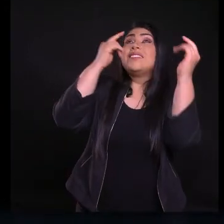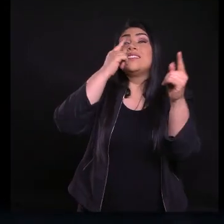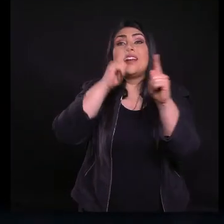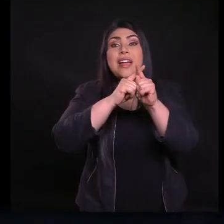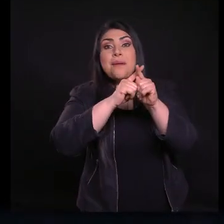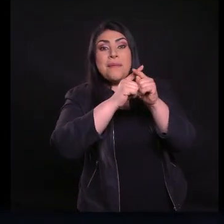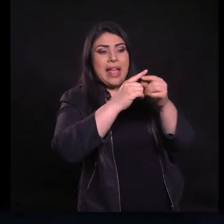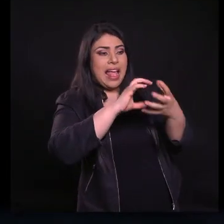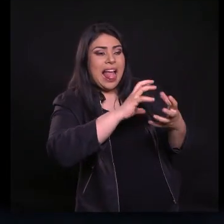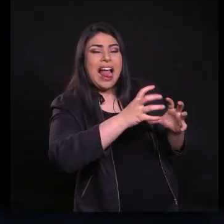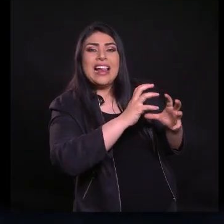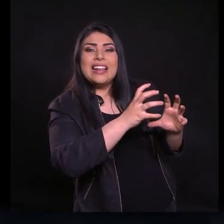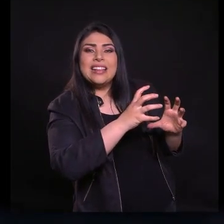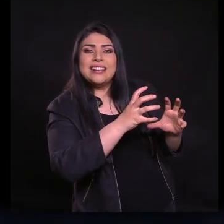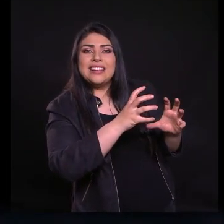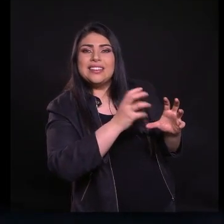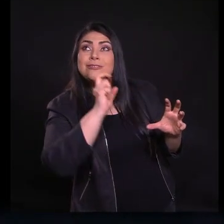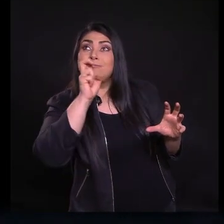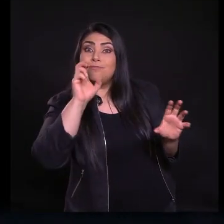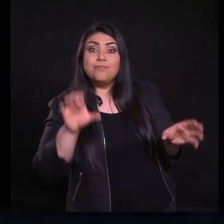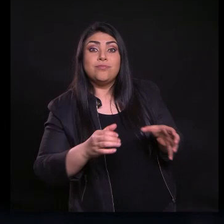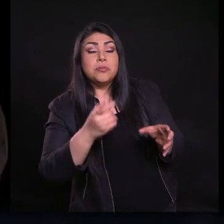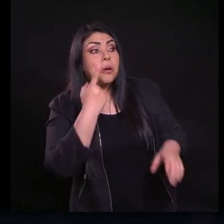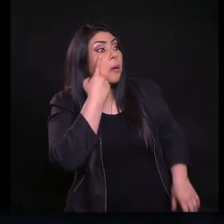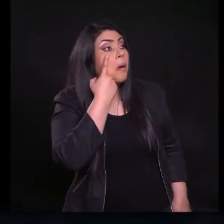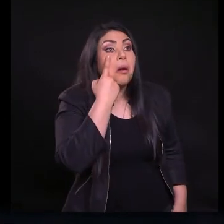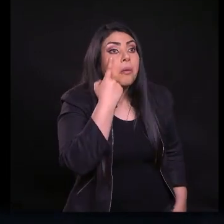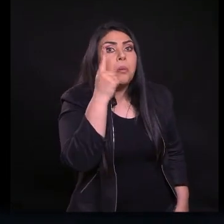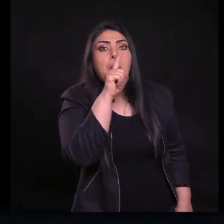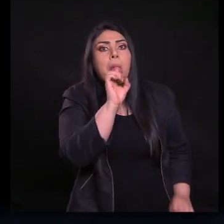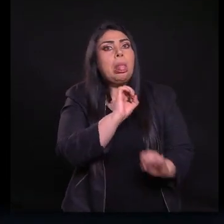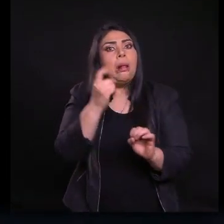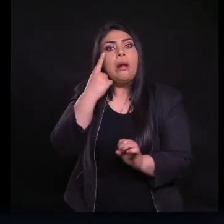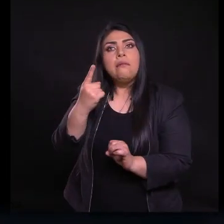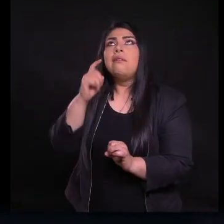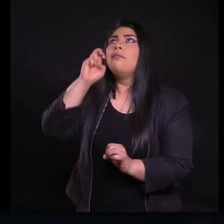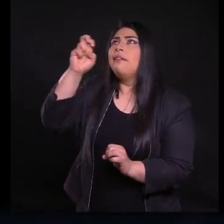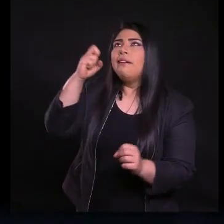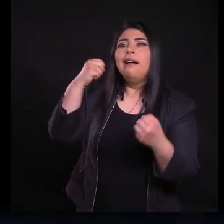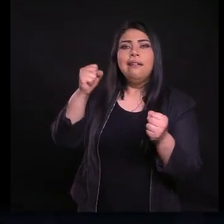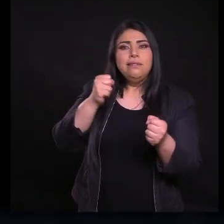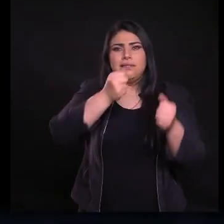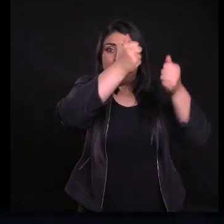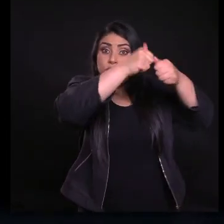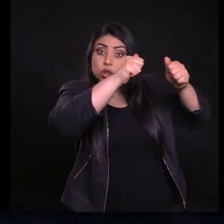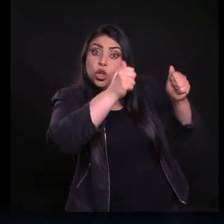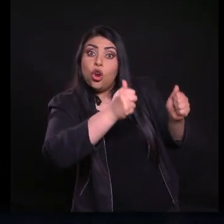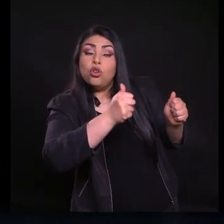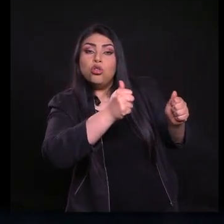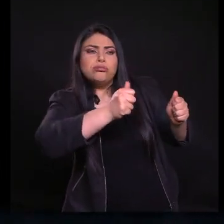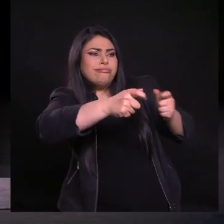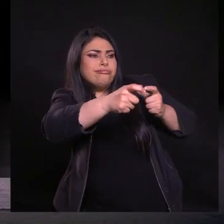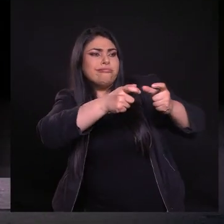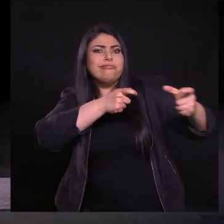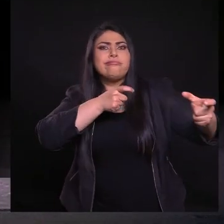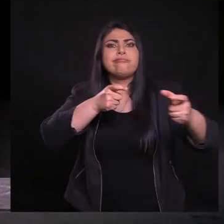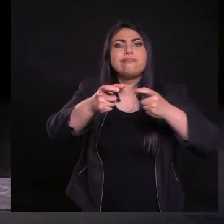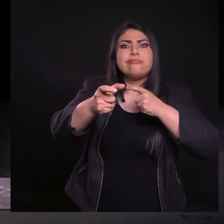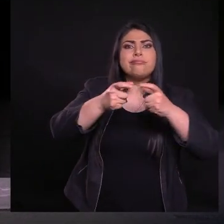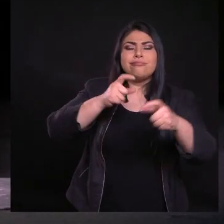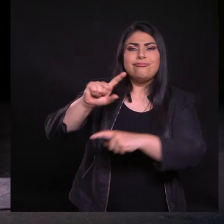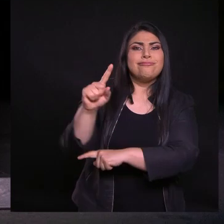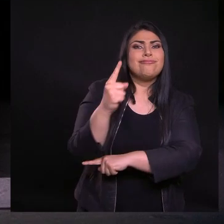hay en la tierra visibles e invisibles sean tronos sean dominios sean